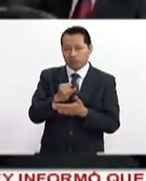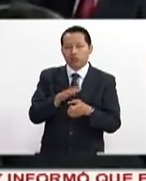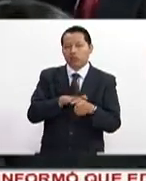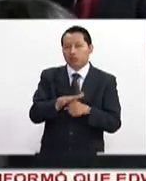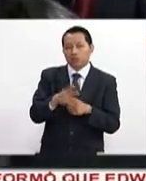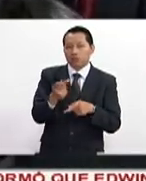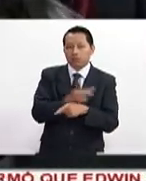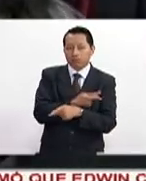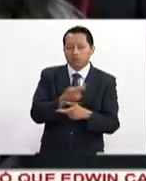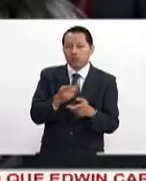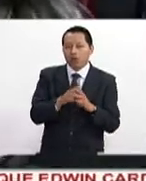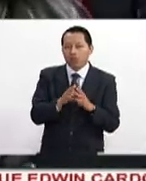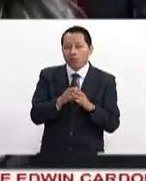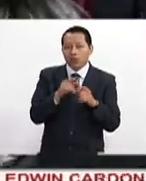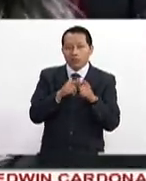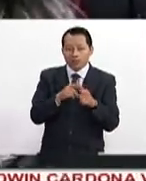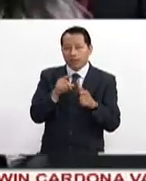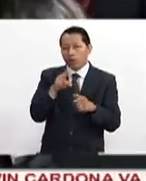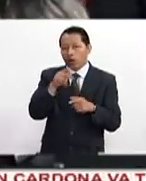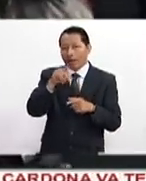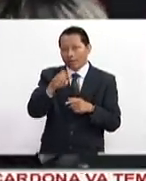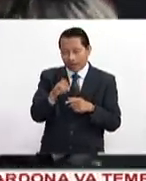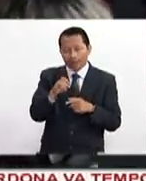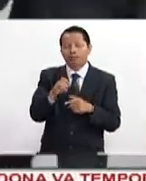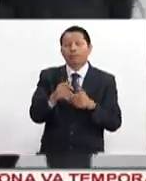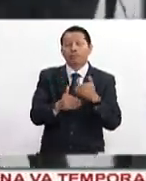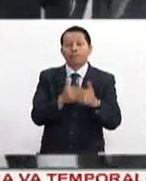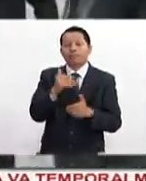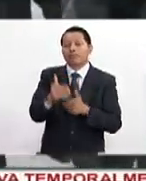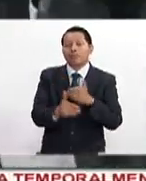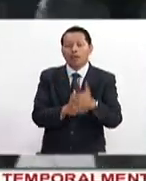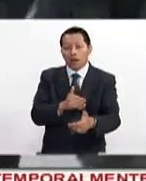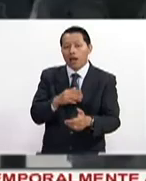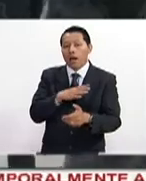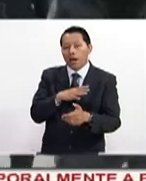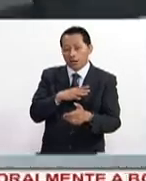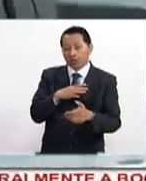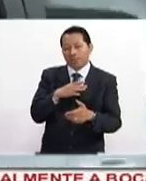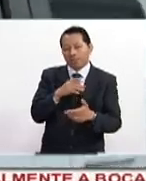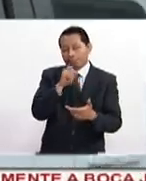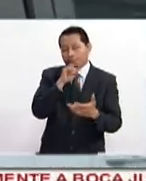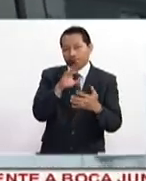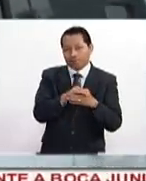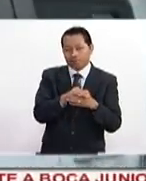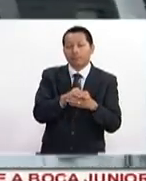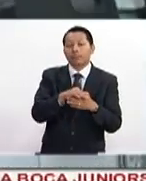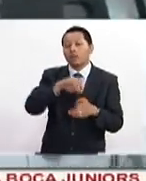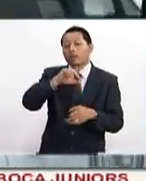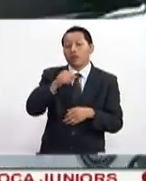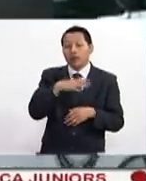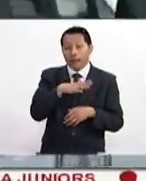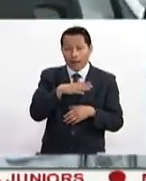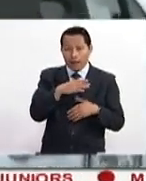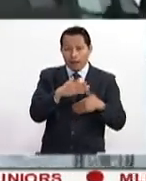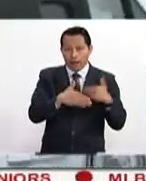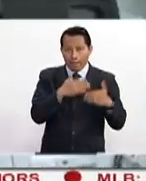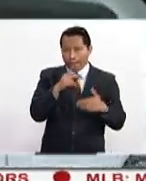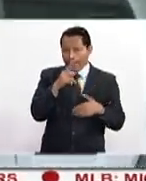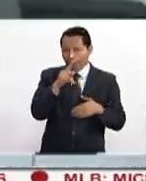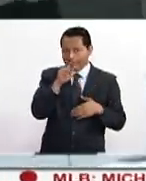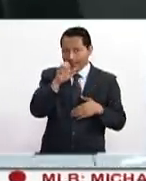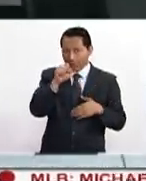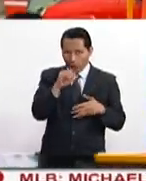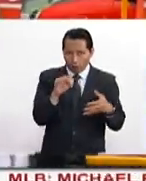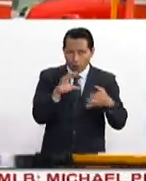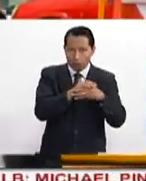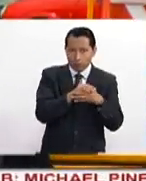en la que continuará el señor Duarte durante el procedimiento. Después de la vinculación a proceso, se